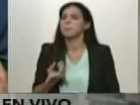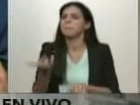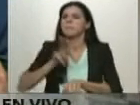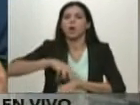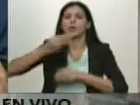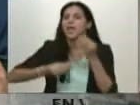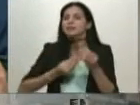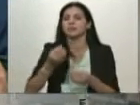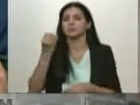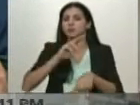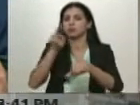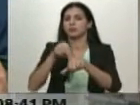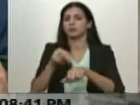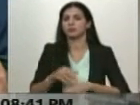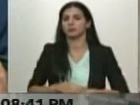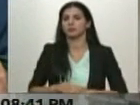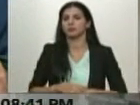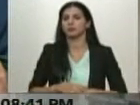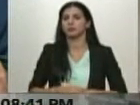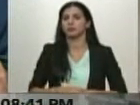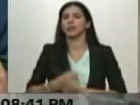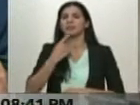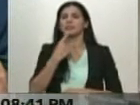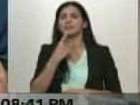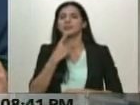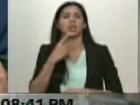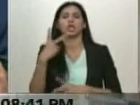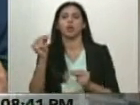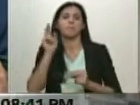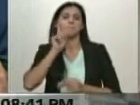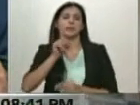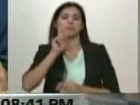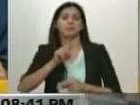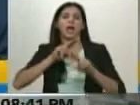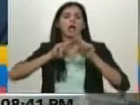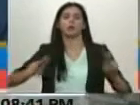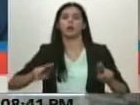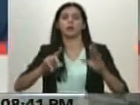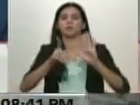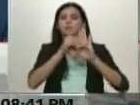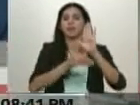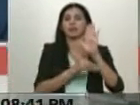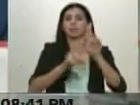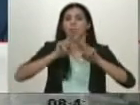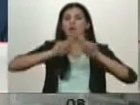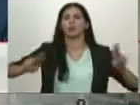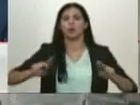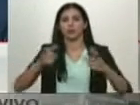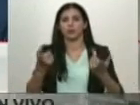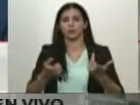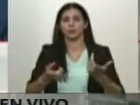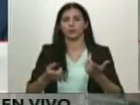Asamblea es tratar de negar, de anular y de impedir el decreto de emergencia económica